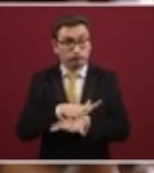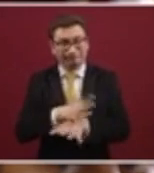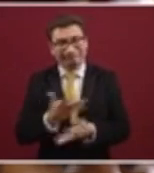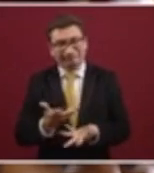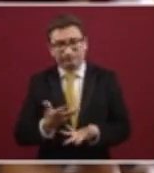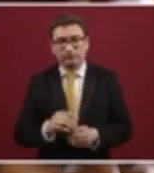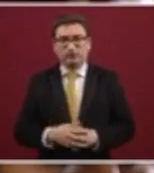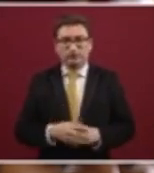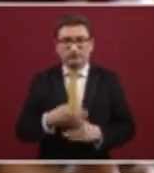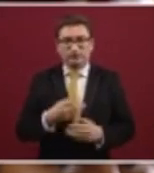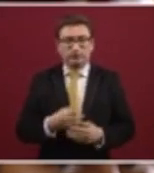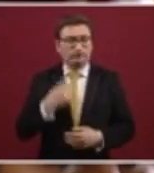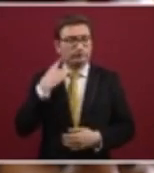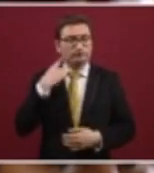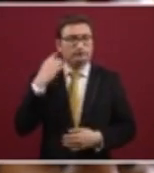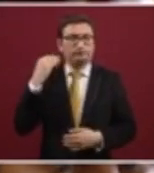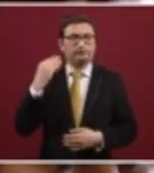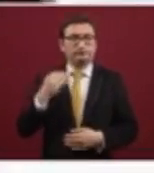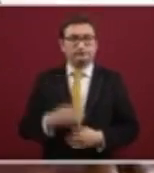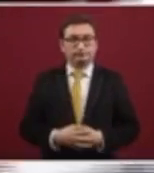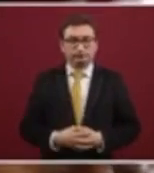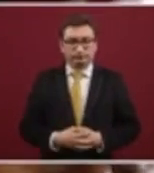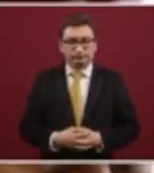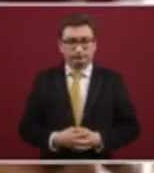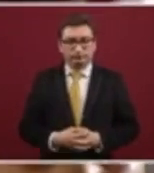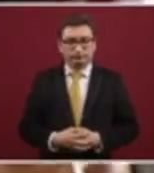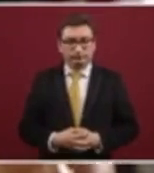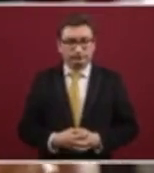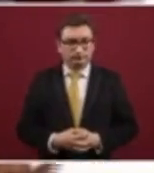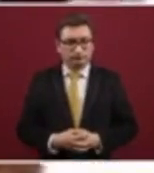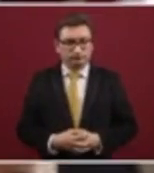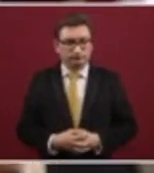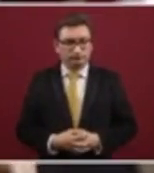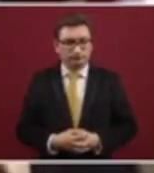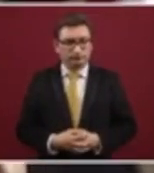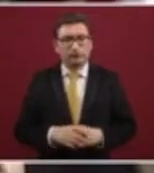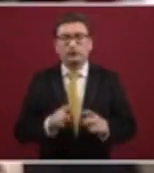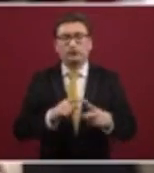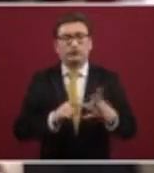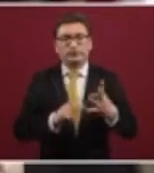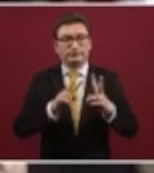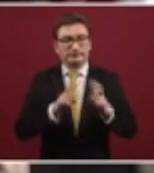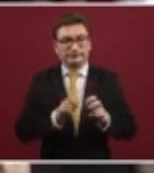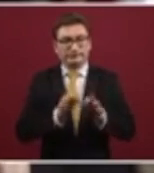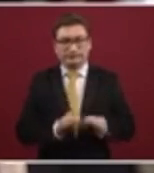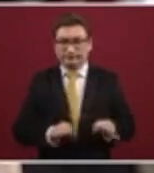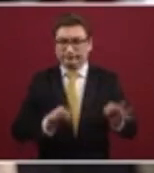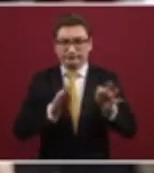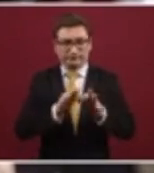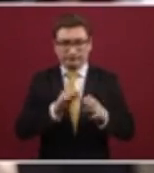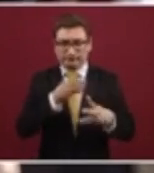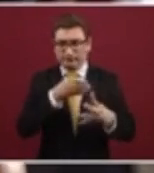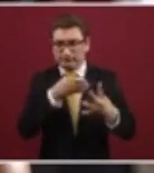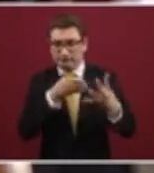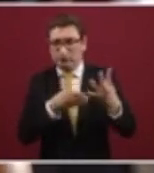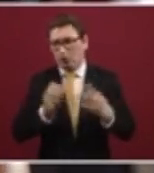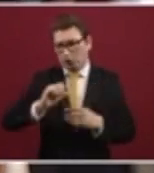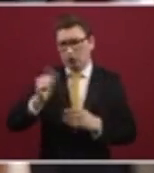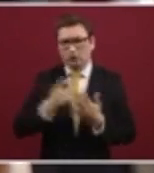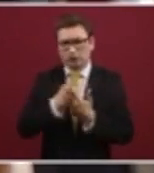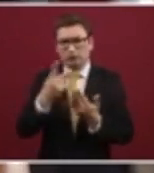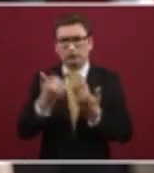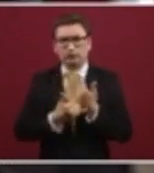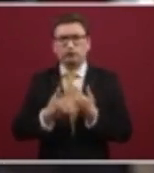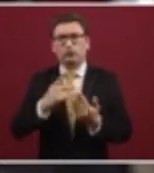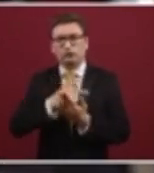éxito todos los que han dado liderazgo. Si no se tocan estos temas de manera muy importante, así como se han tocado todos los programas sociales y